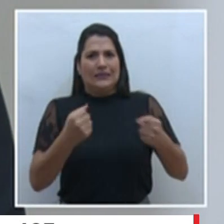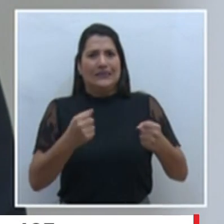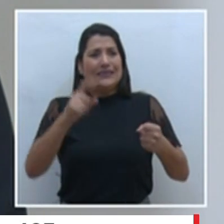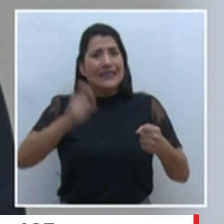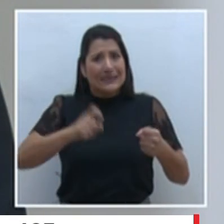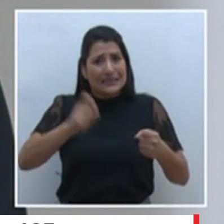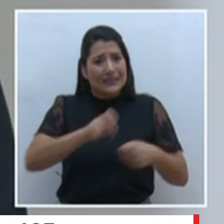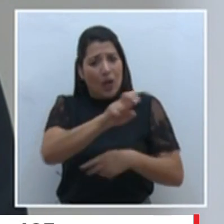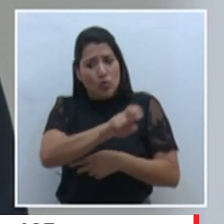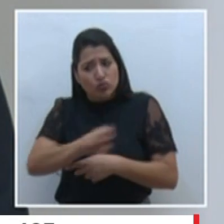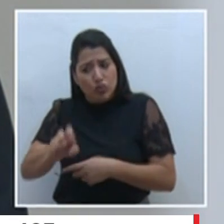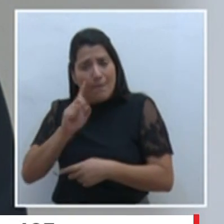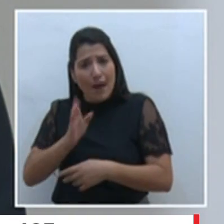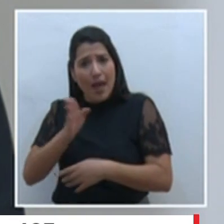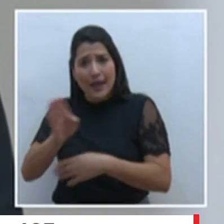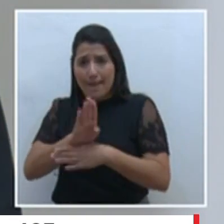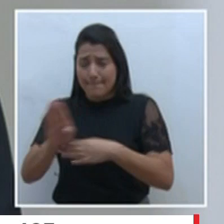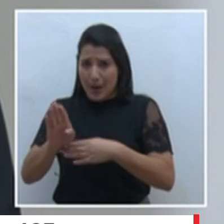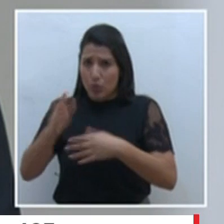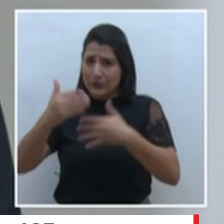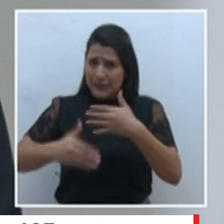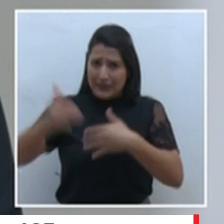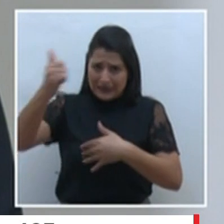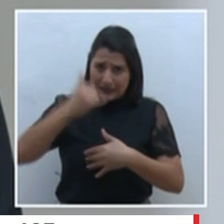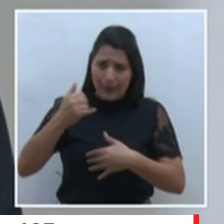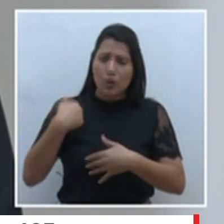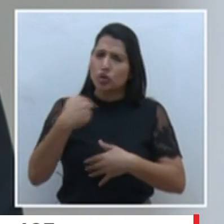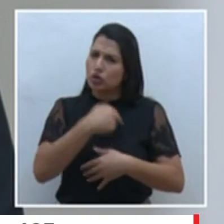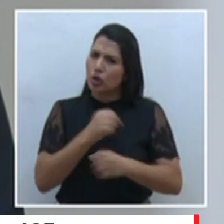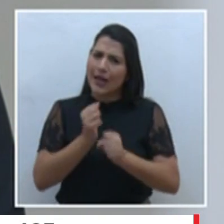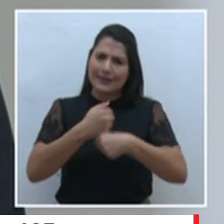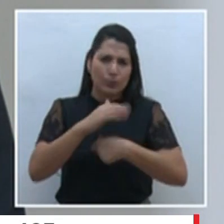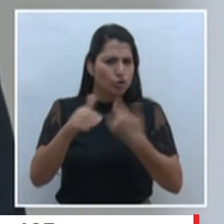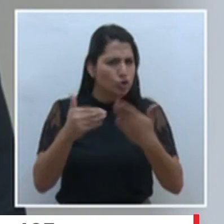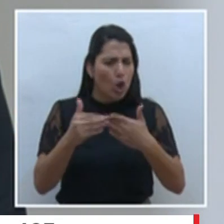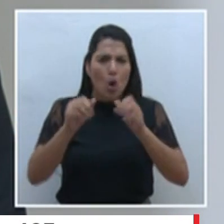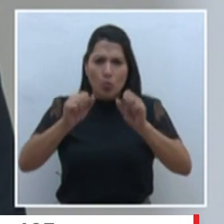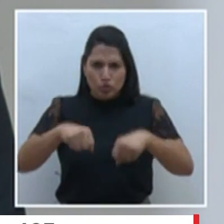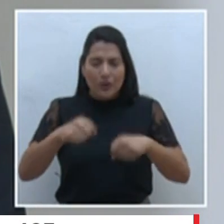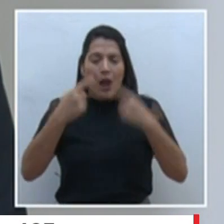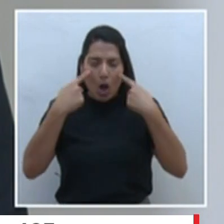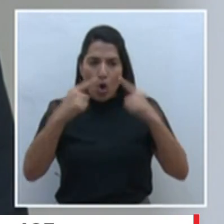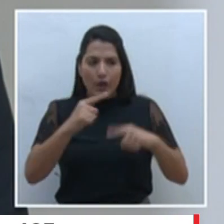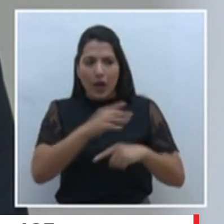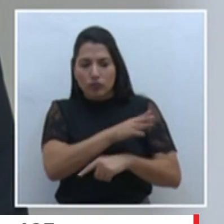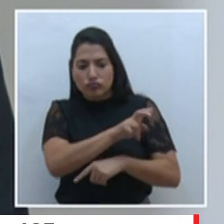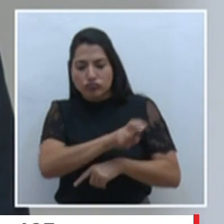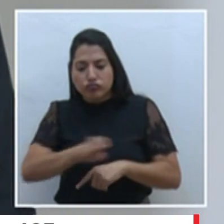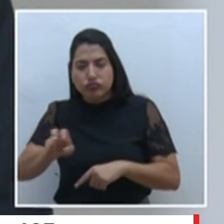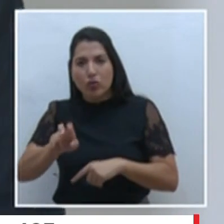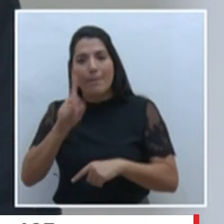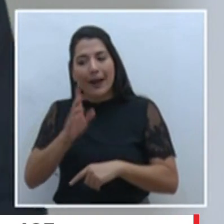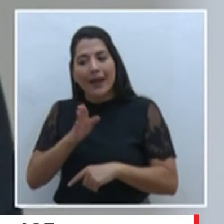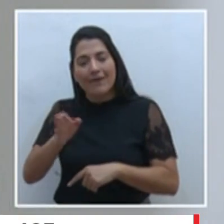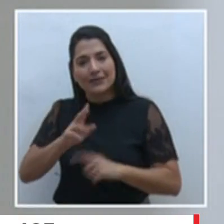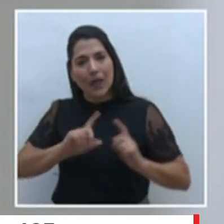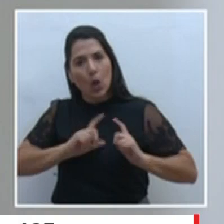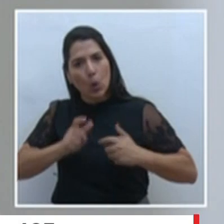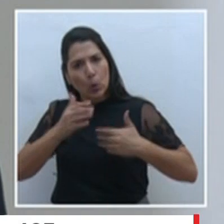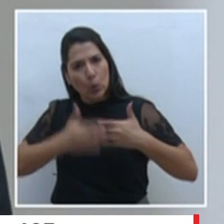sangre, contáctenos y nosotros vamos a hacer todo lo posible para conseguir esta donación. También yo